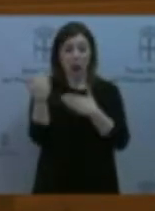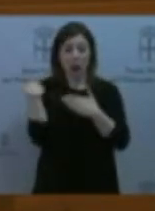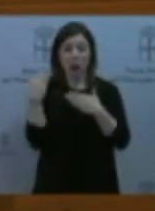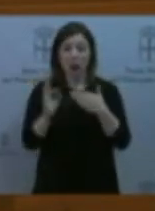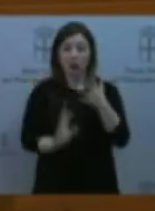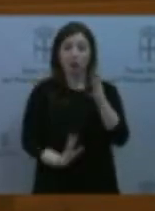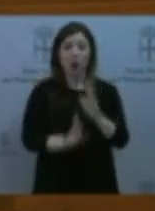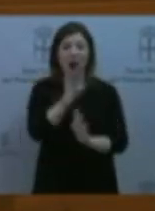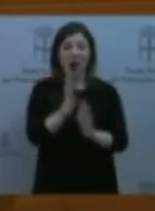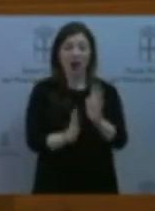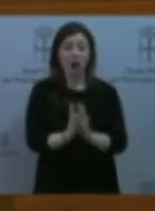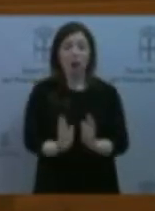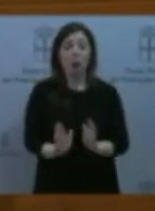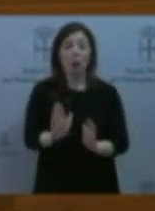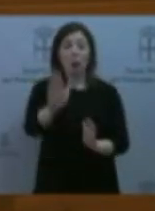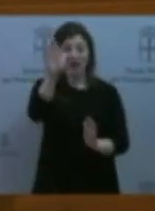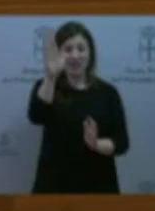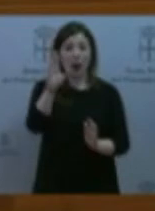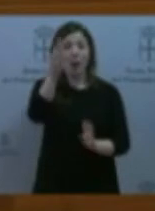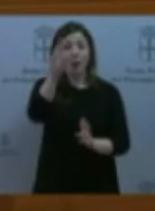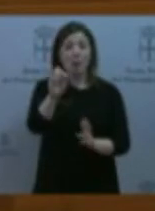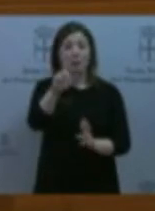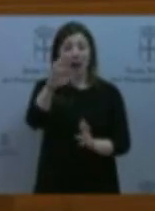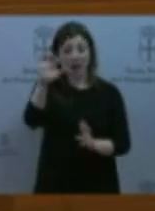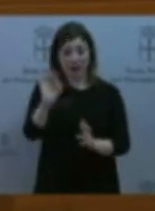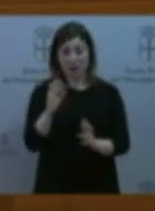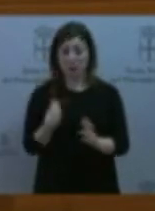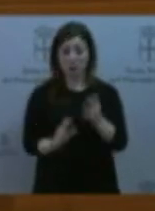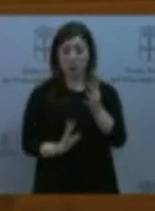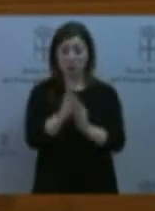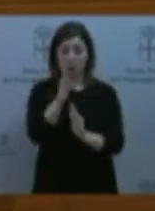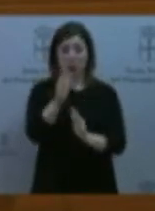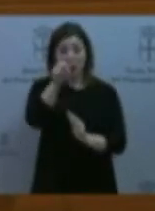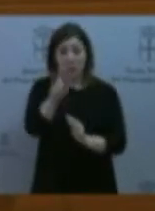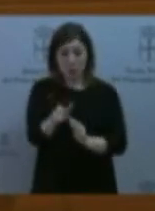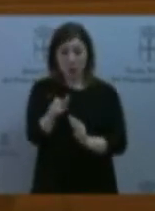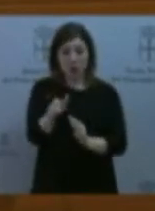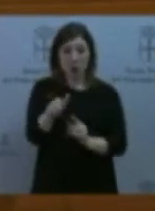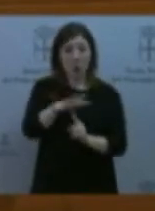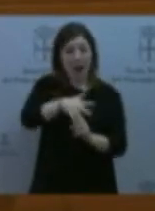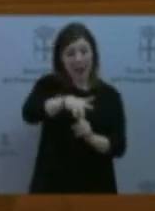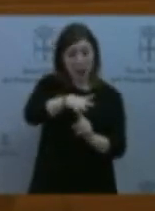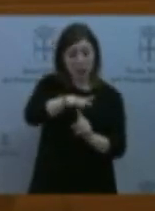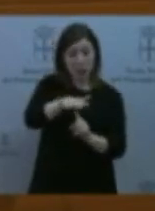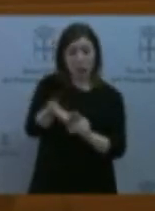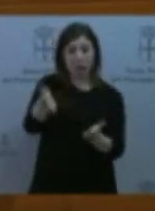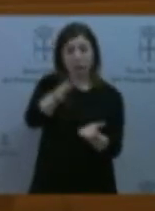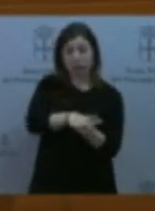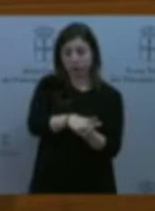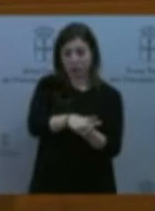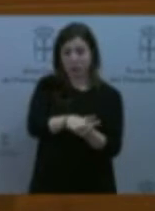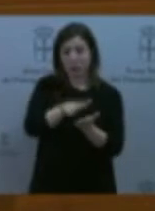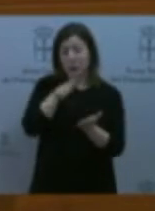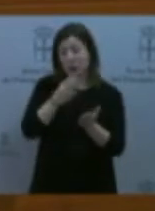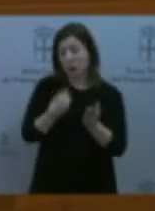cierto, falleció un piloto de helicóptero que realizaba tareas de extinción, se restauró la